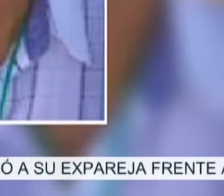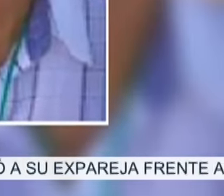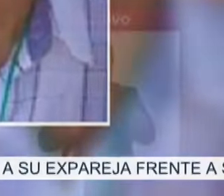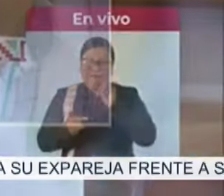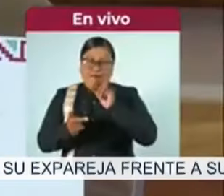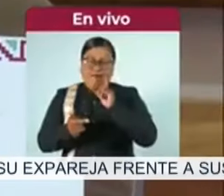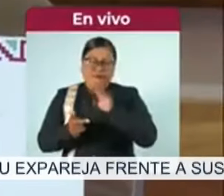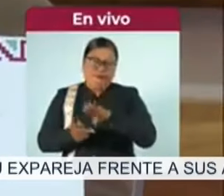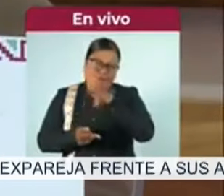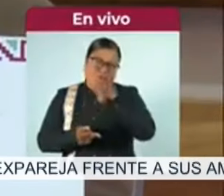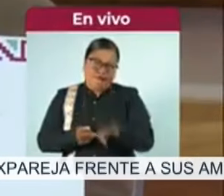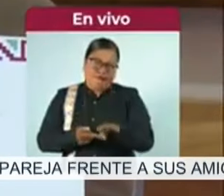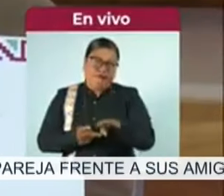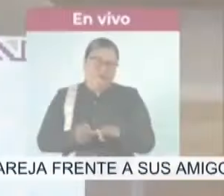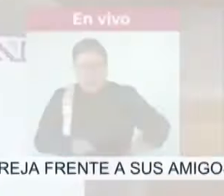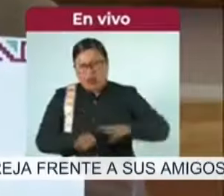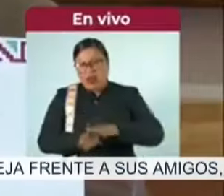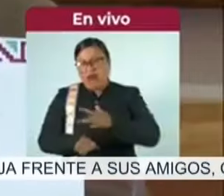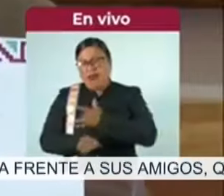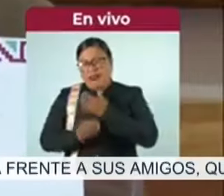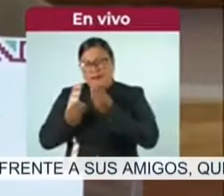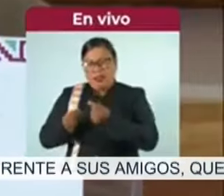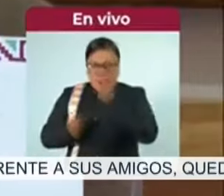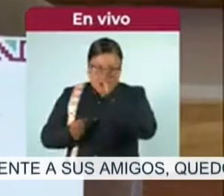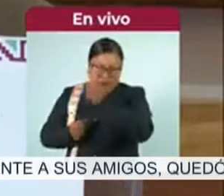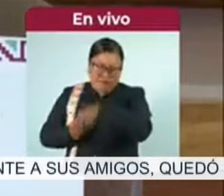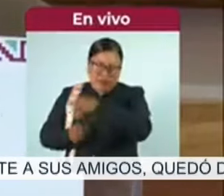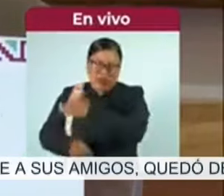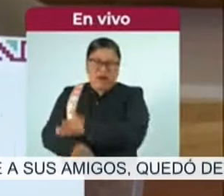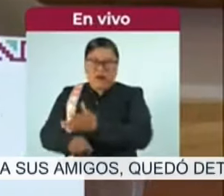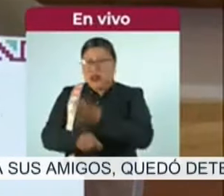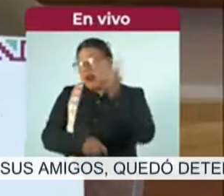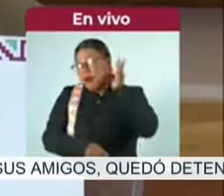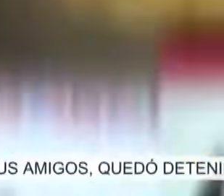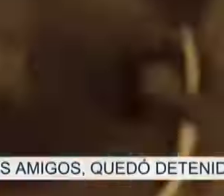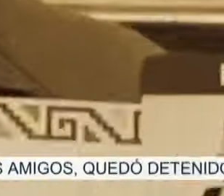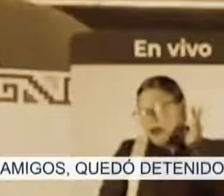Lamentablemente perdieron la vida y la fiscalía Está realizando las labores de rescate